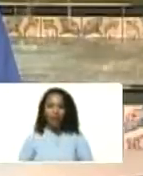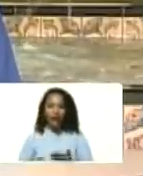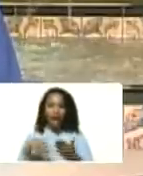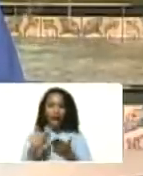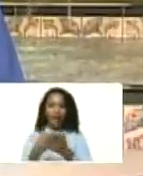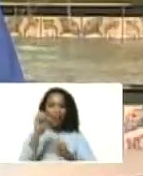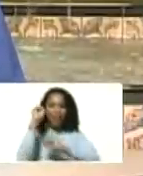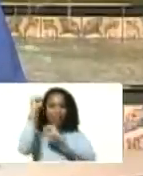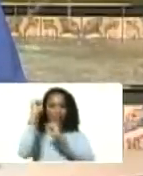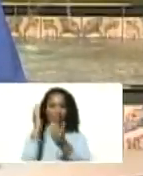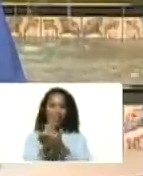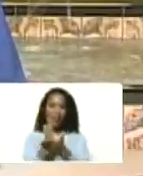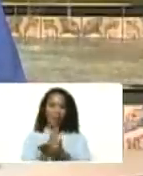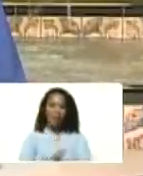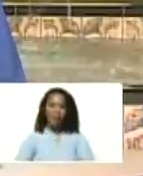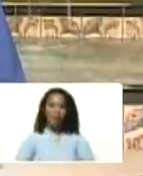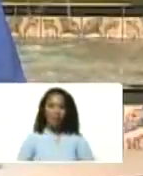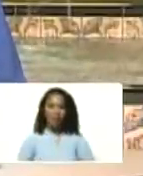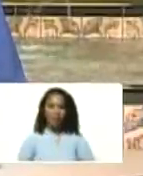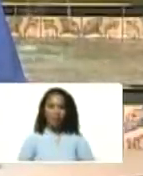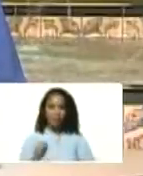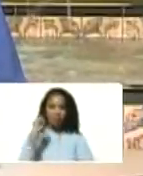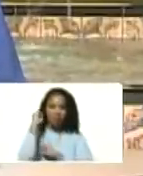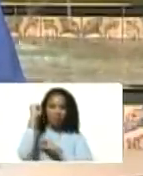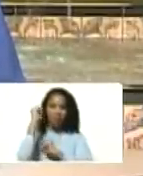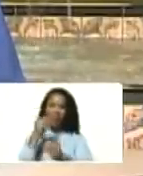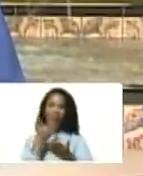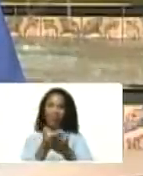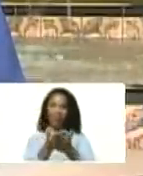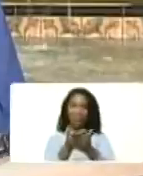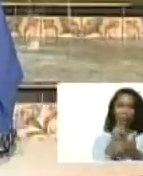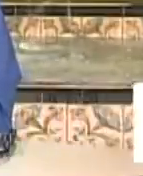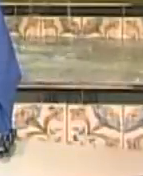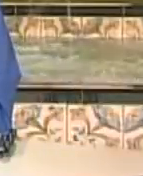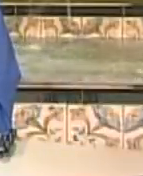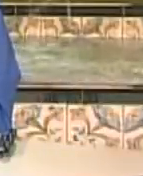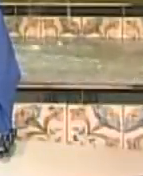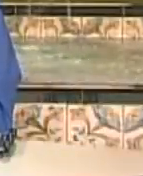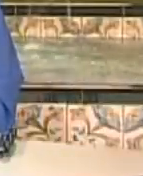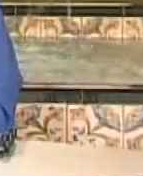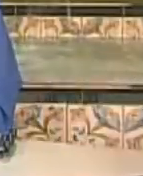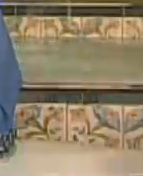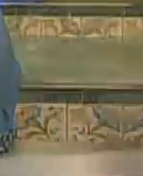a la victoria siempre venceremos muchas gracias buenas noches